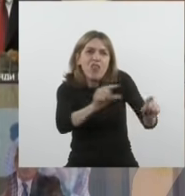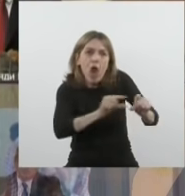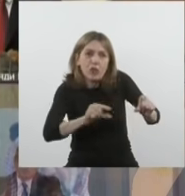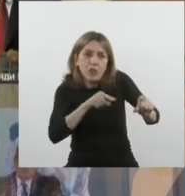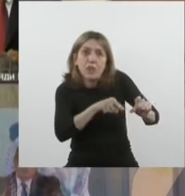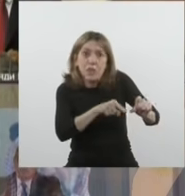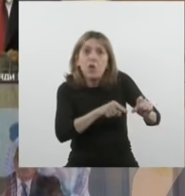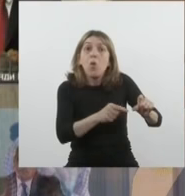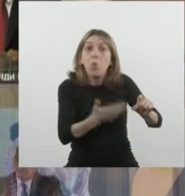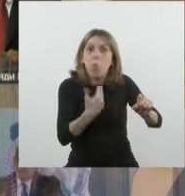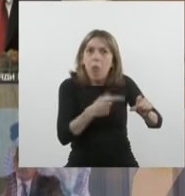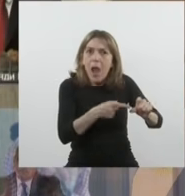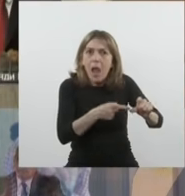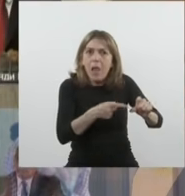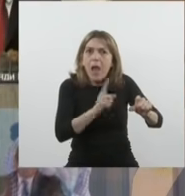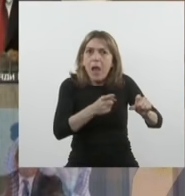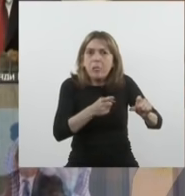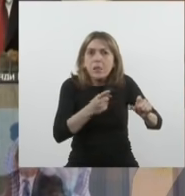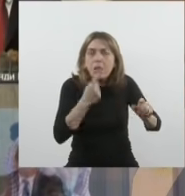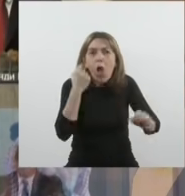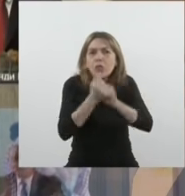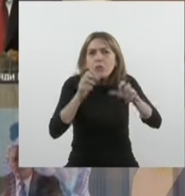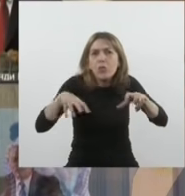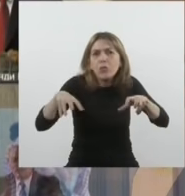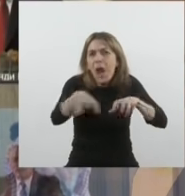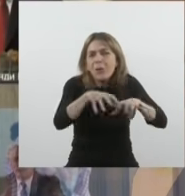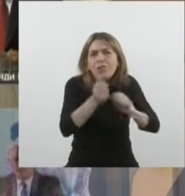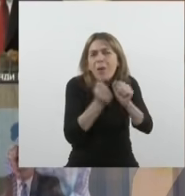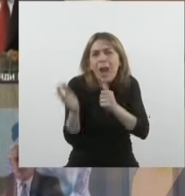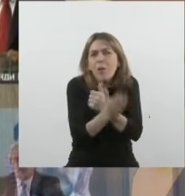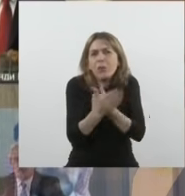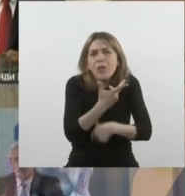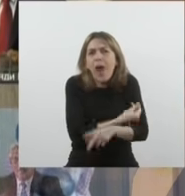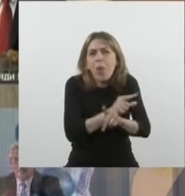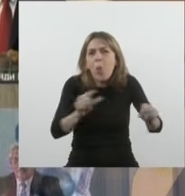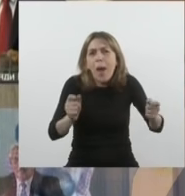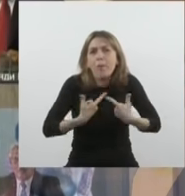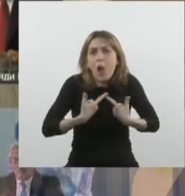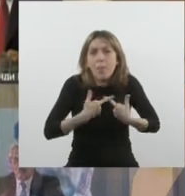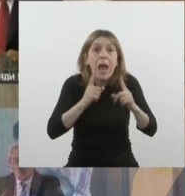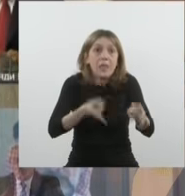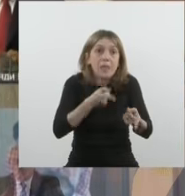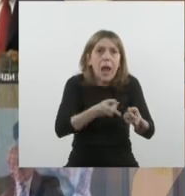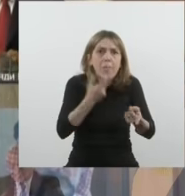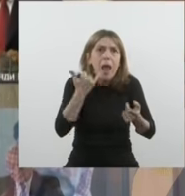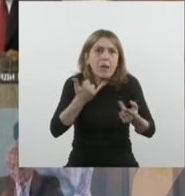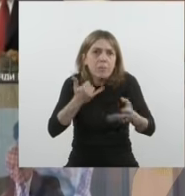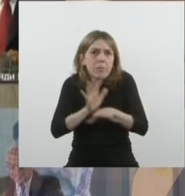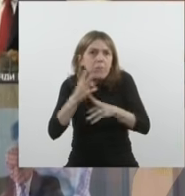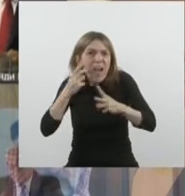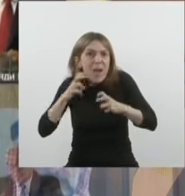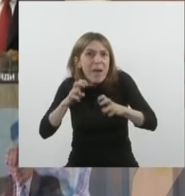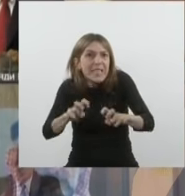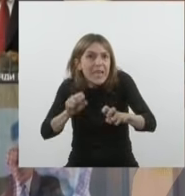reactivar nuestra propia industria y todo tipo de investigación científica en